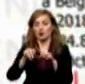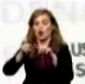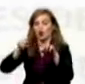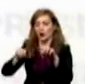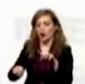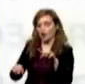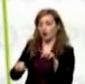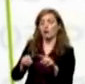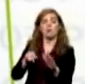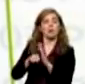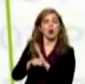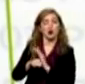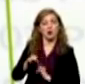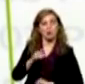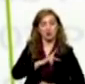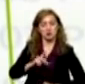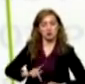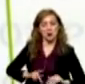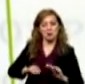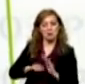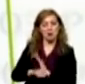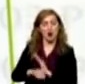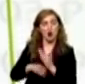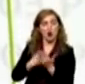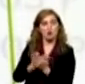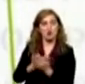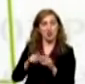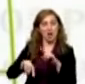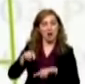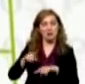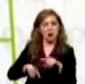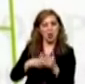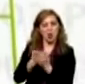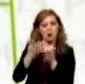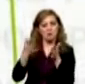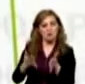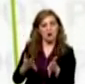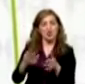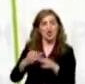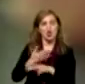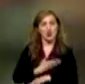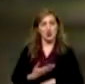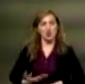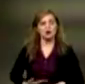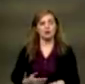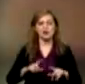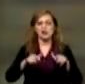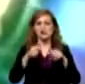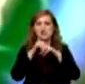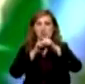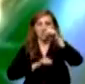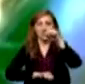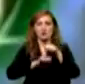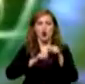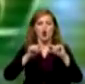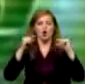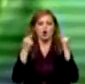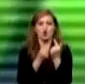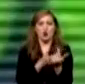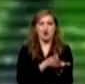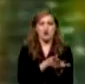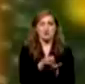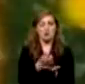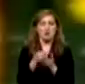cuentas personales de economistas del círculo del exmandatario, delata, según Lenín Moreno, la forma en que este grupo